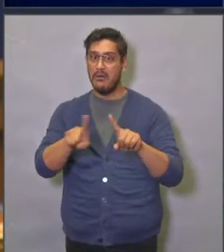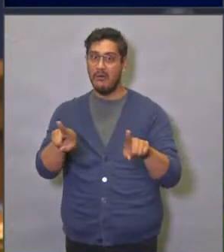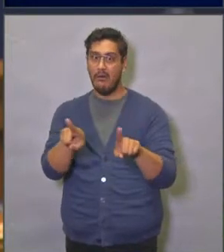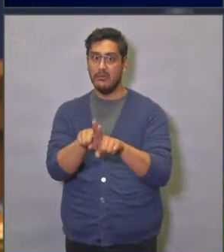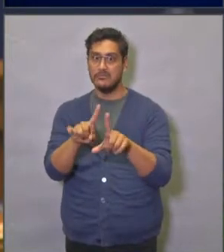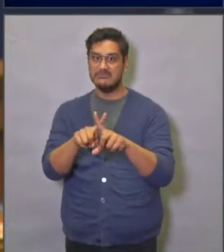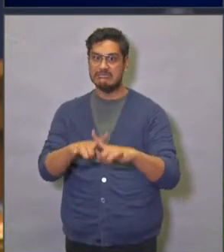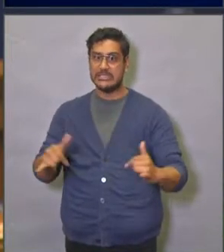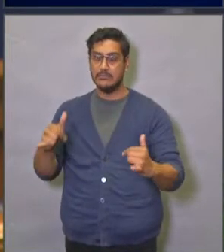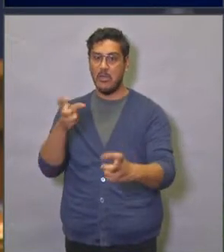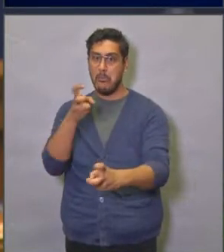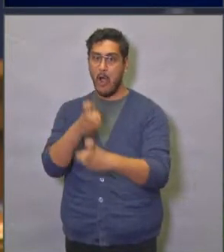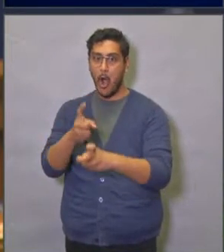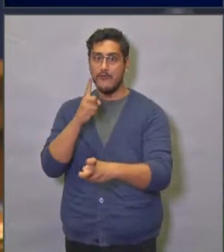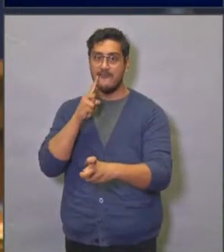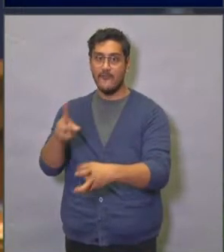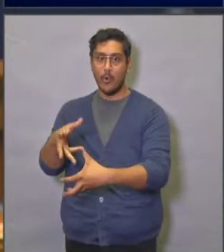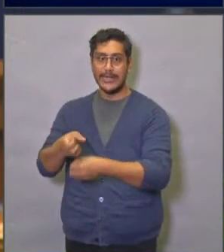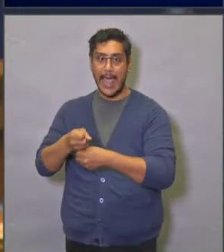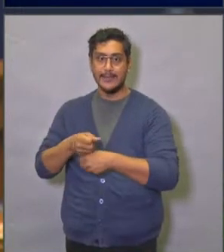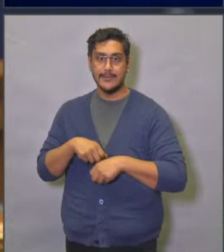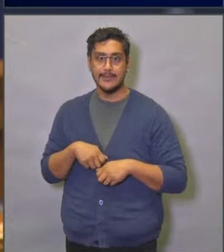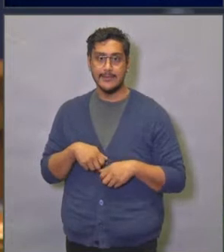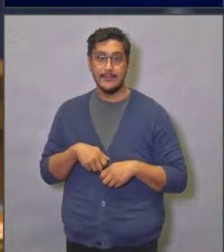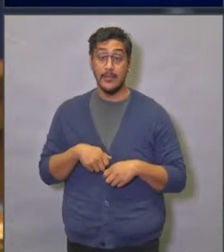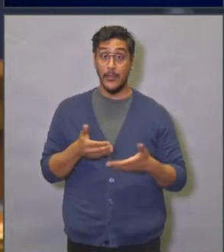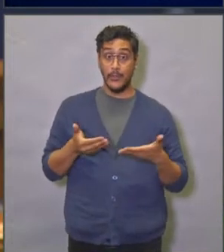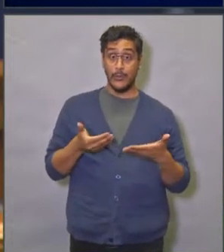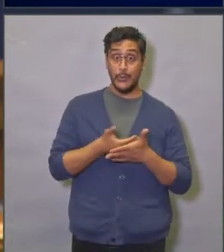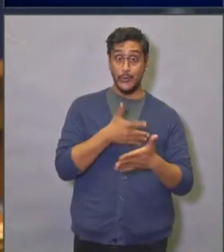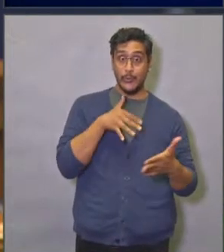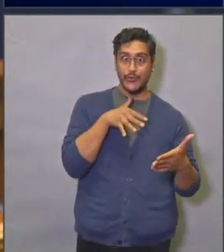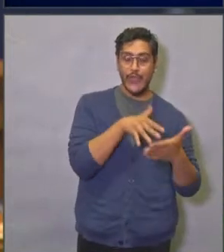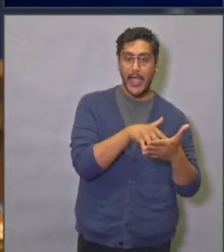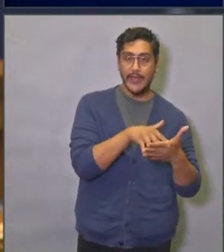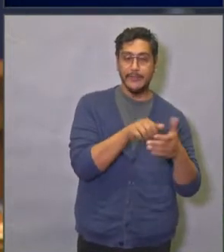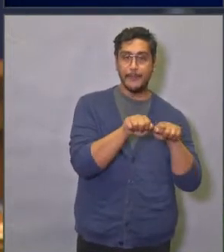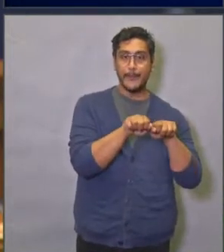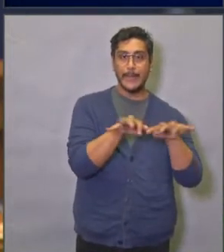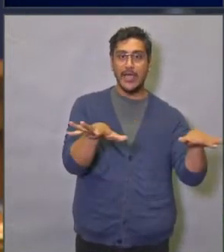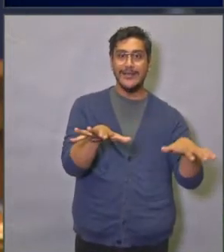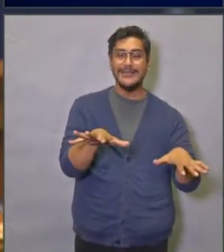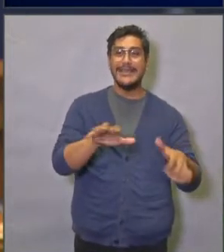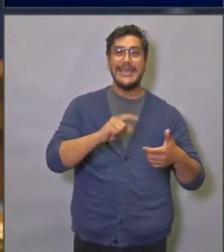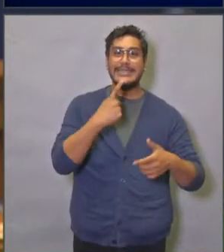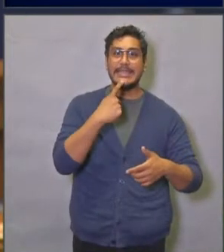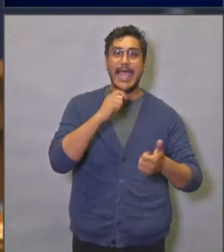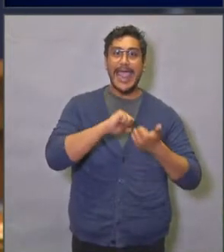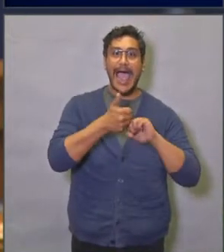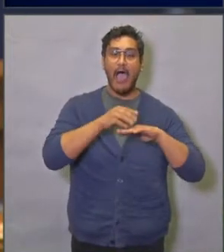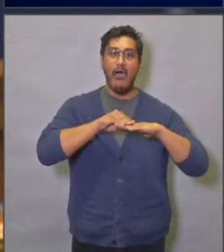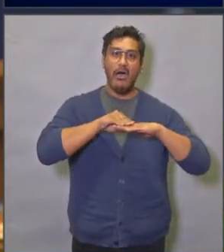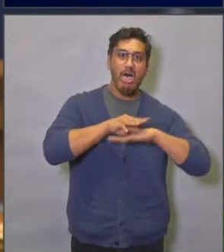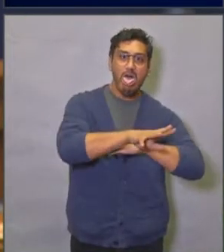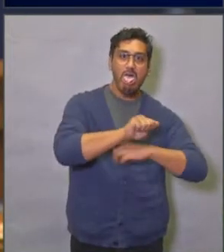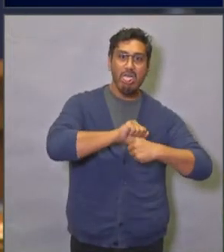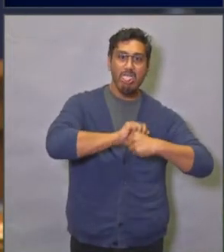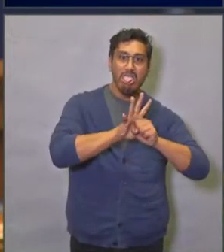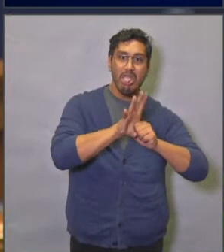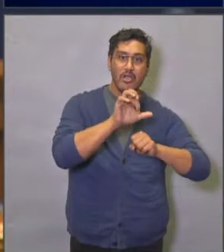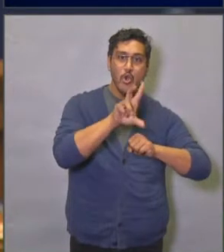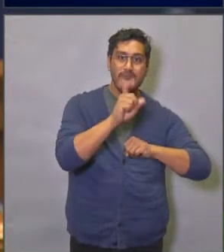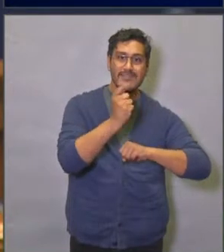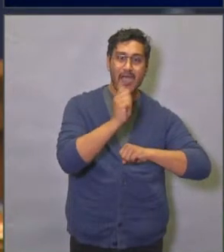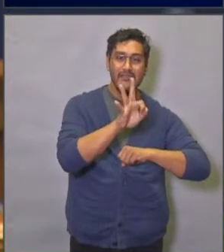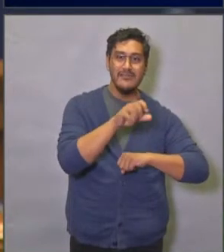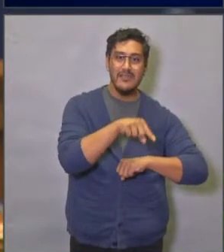de conseguir. Primero, hay un nuevo estudio que analiza el impacto de la pandemia COVID-19 sobre